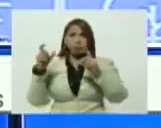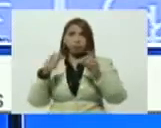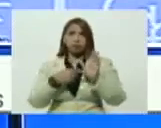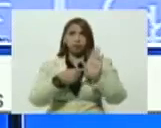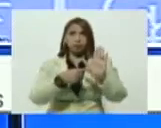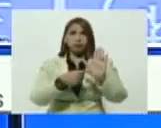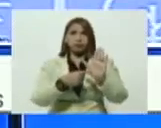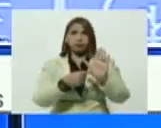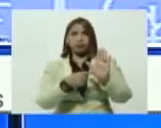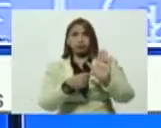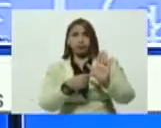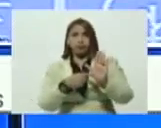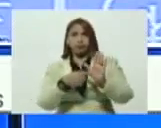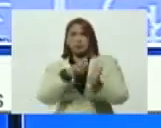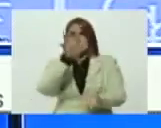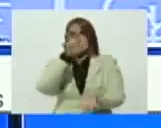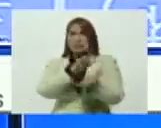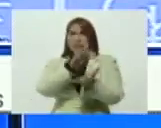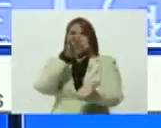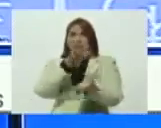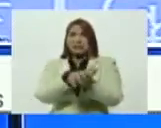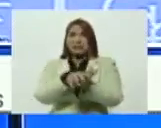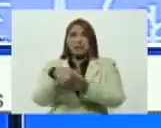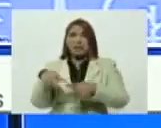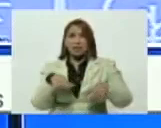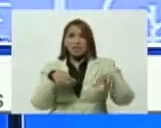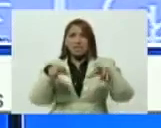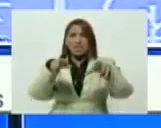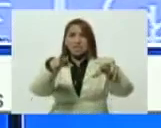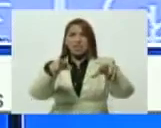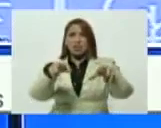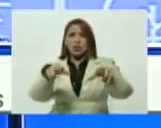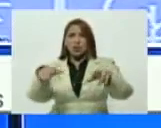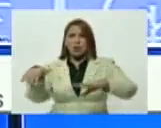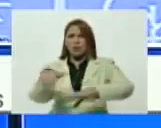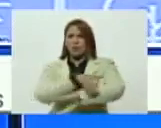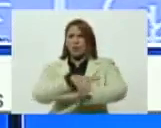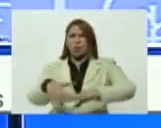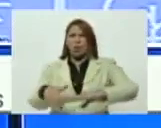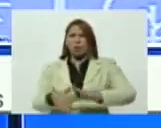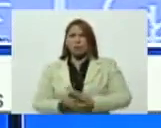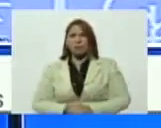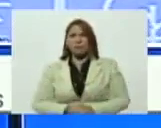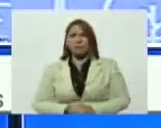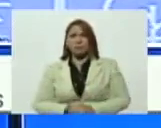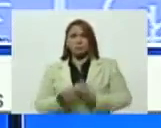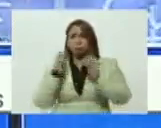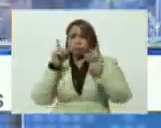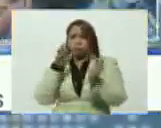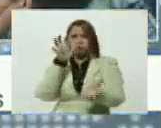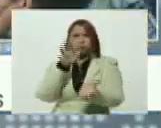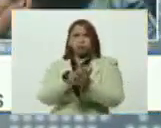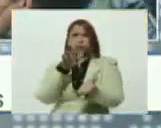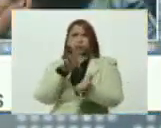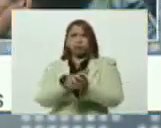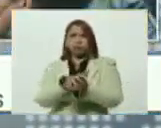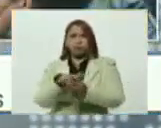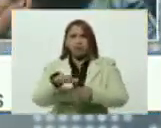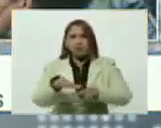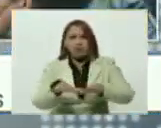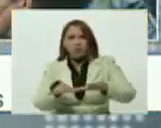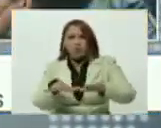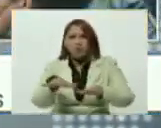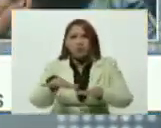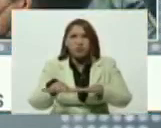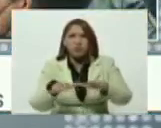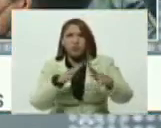Y los cocodrilos del río Neverí salieron por las calles. Imágenes impresionantes, los cocodrilos caminando por los barrios.